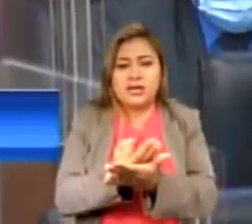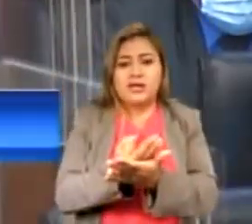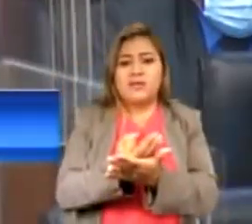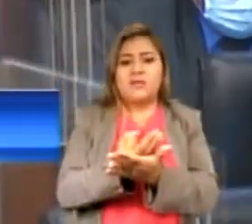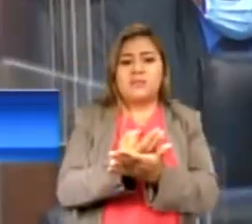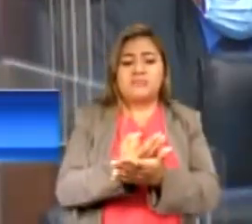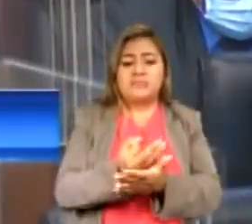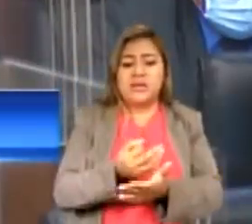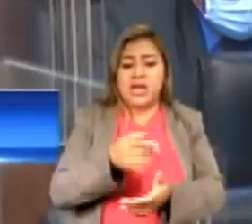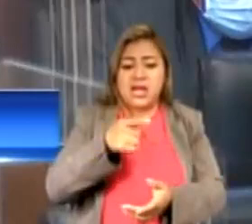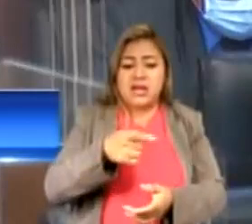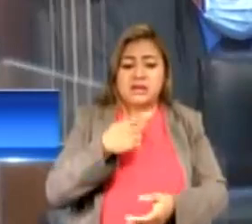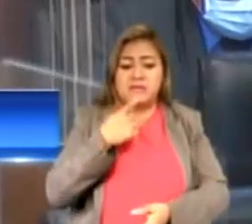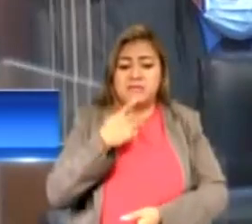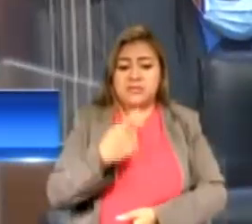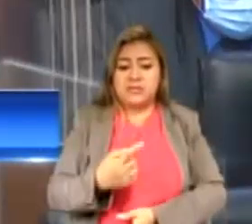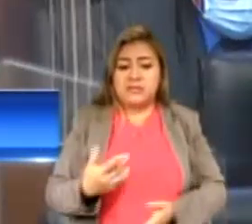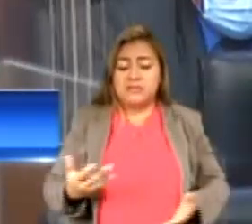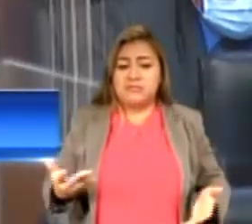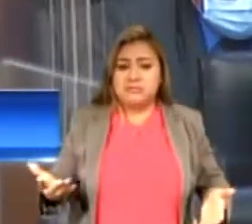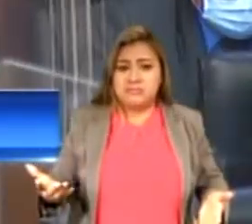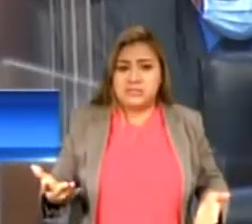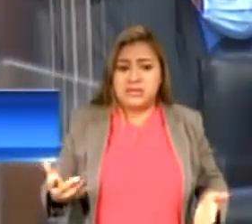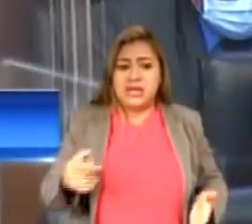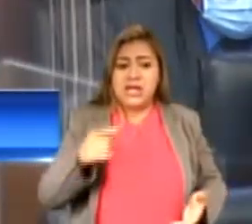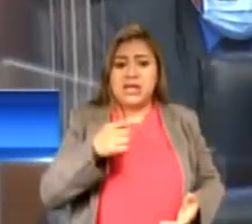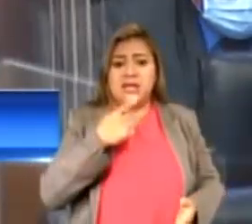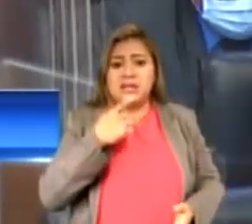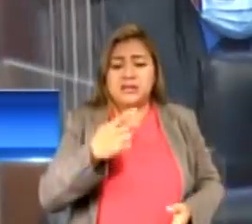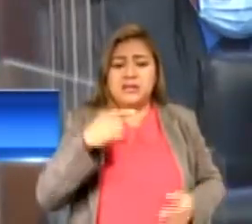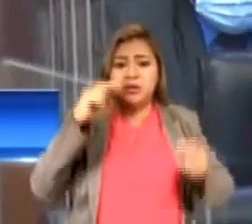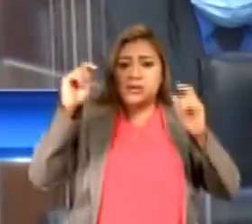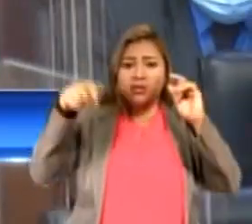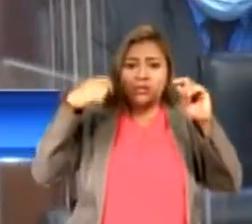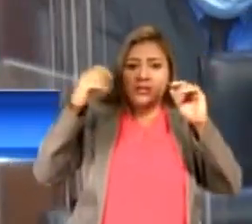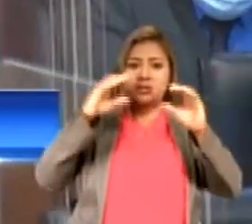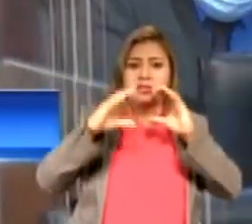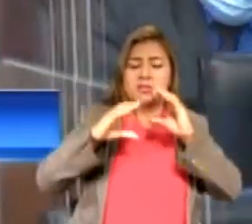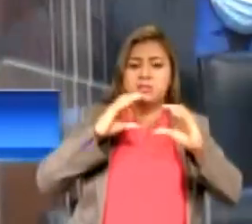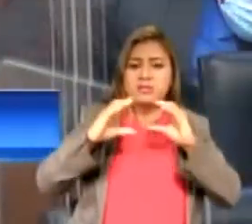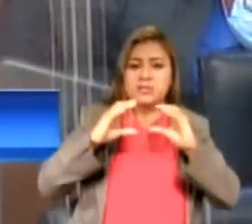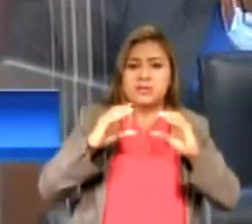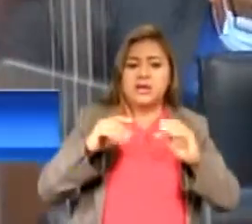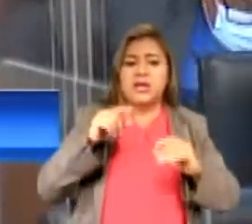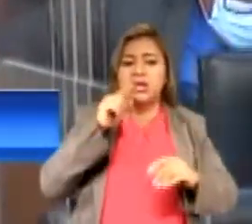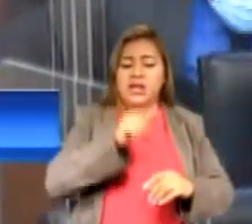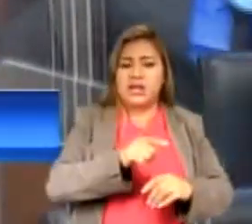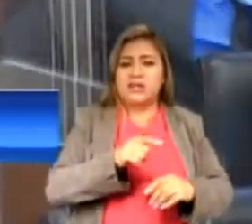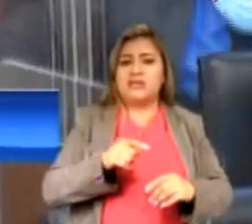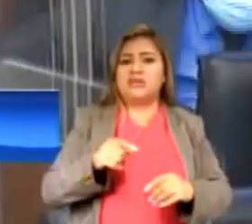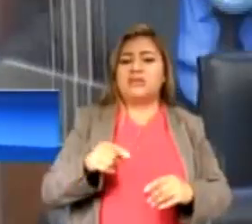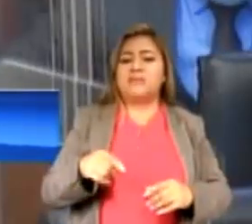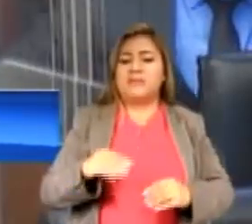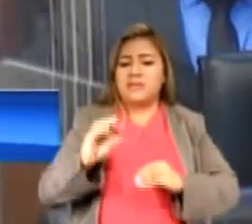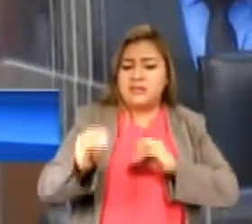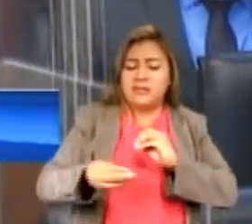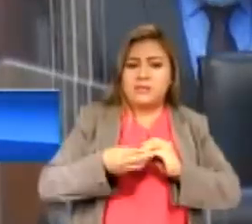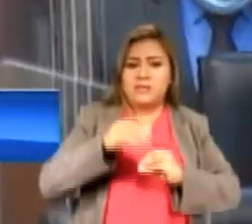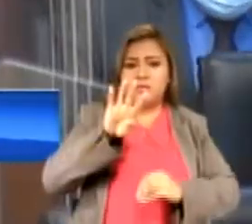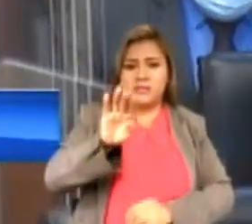actuariales que han dicho ante Conato, han dicho ante los medios de comunicación que se han desfalcado más de